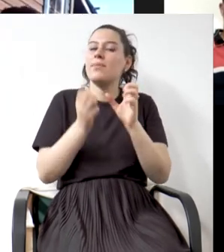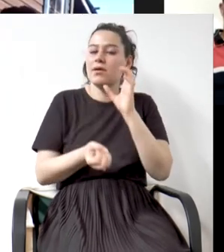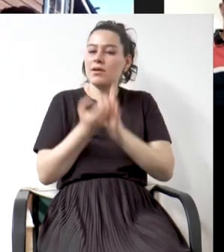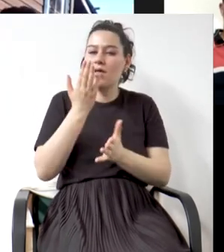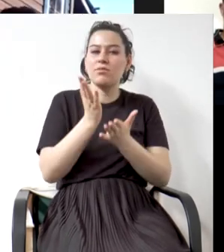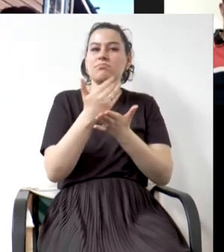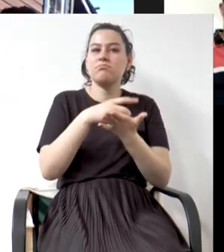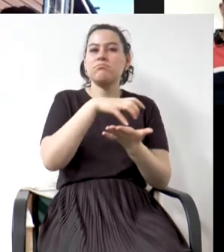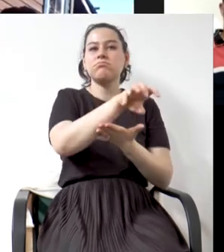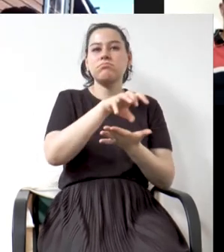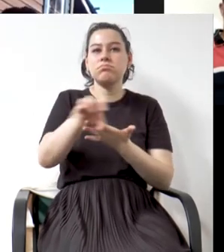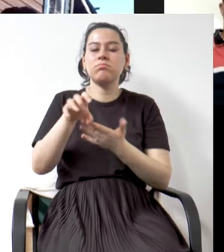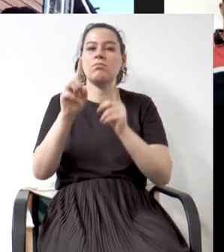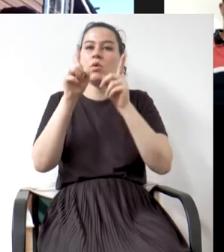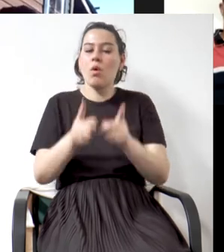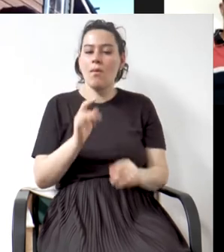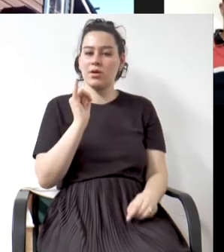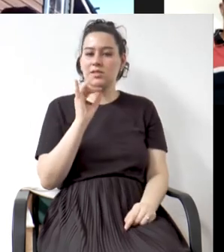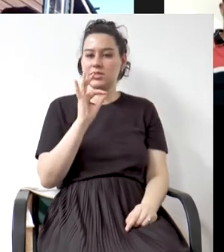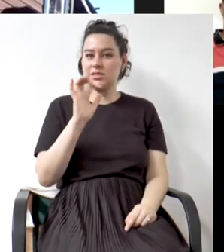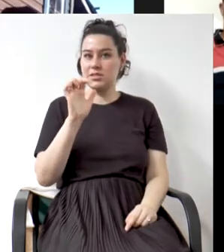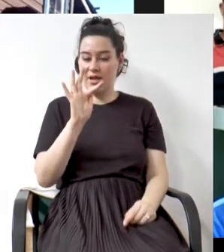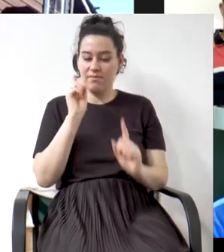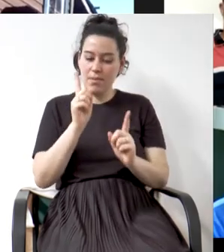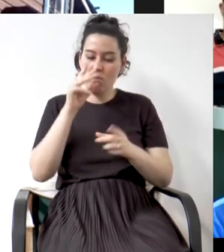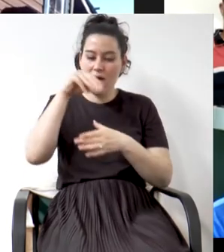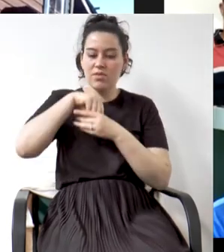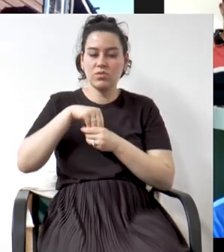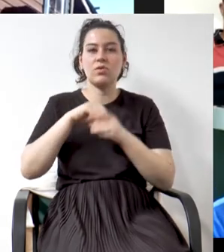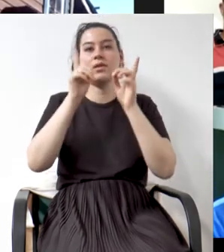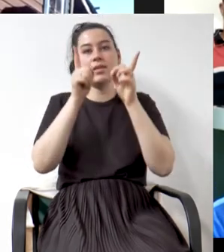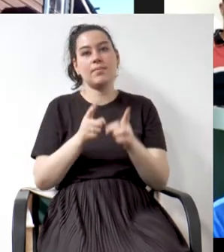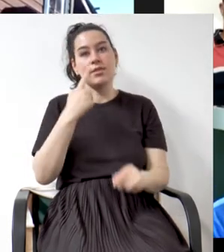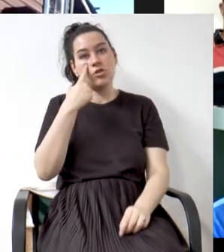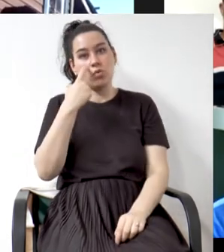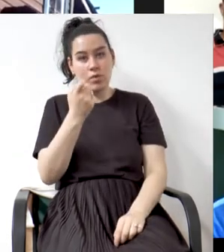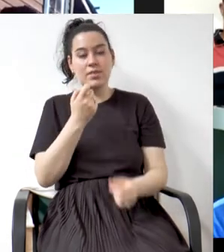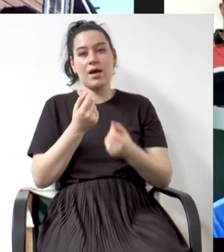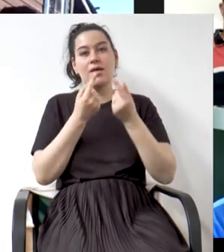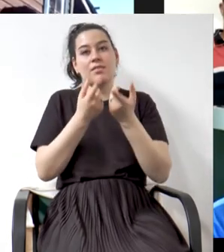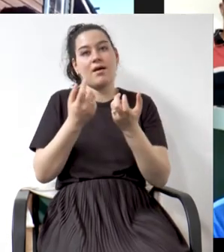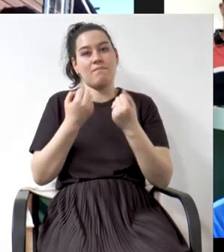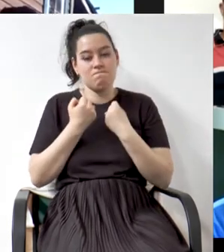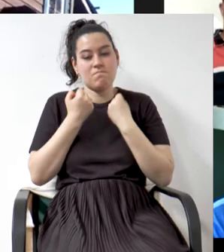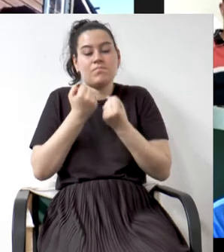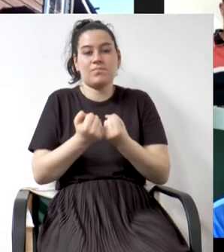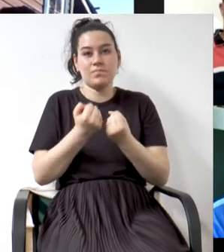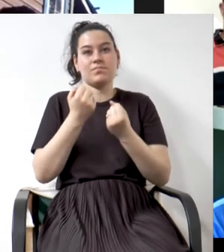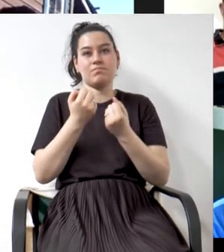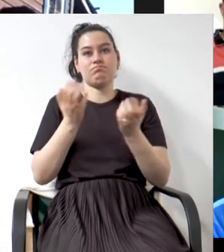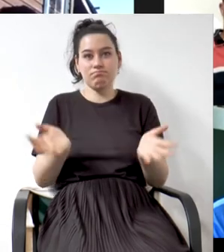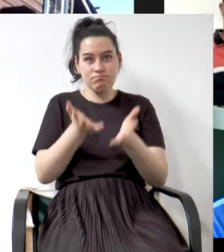CENUR y cómo ven al ISEF en la misma, y teniendo en cuenta poder garantizar la oferta académica, impulsar